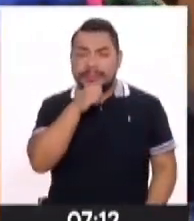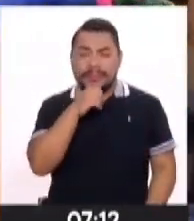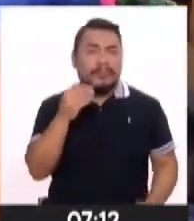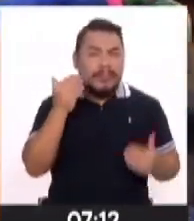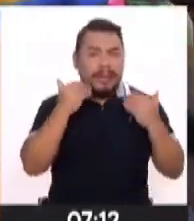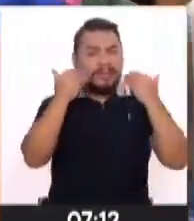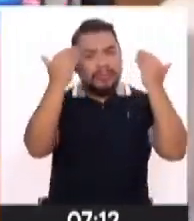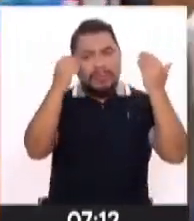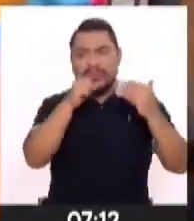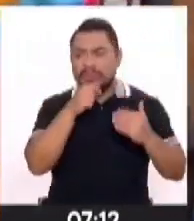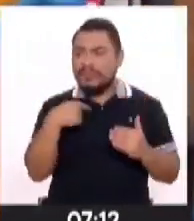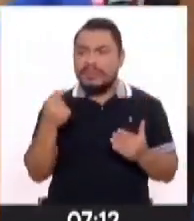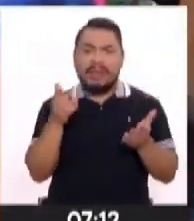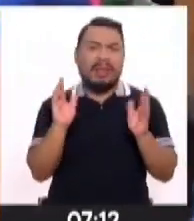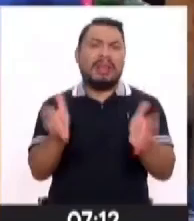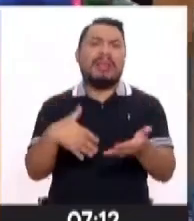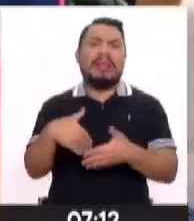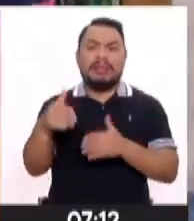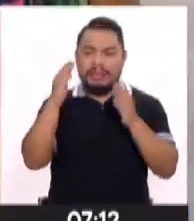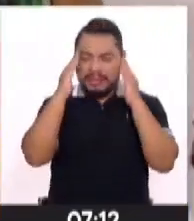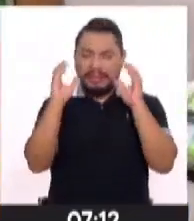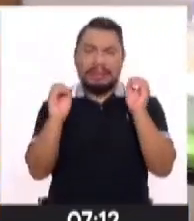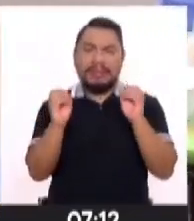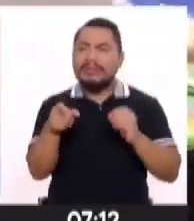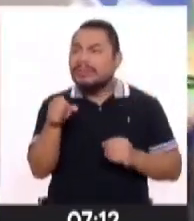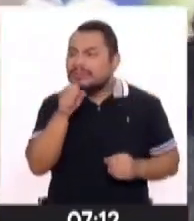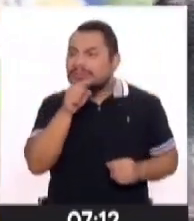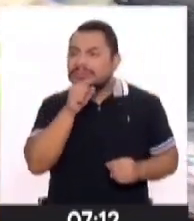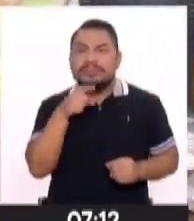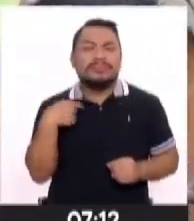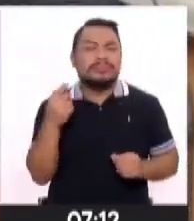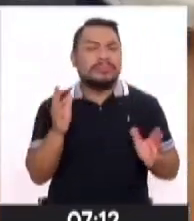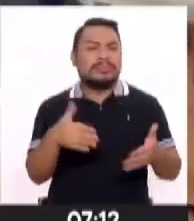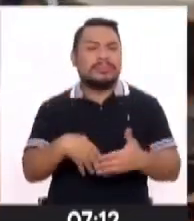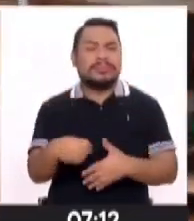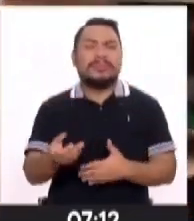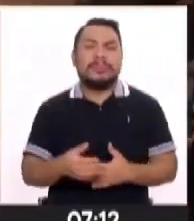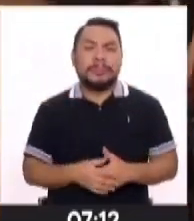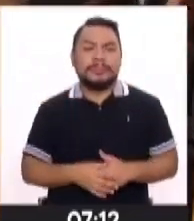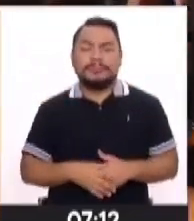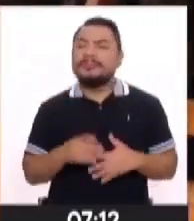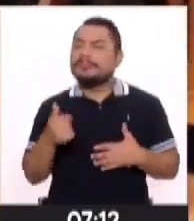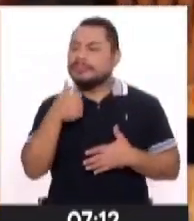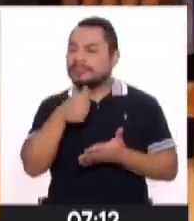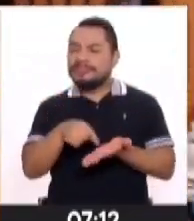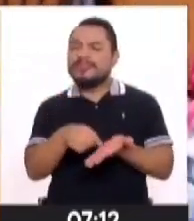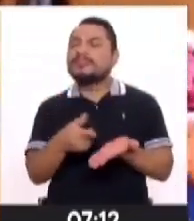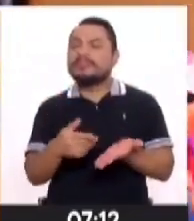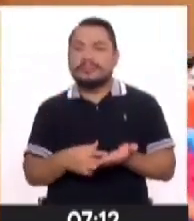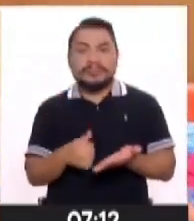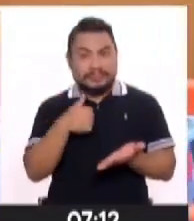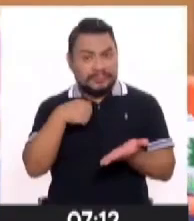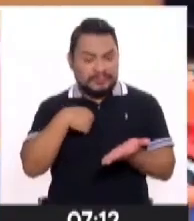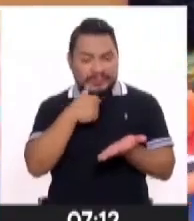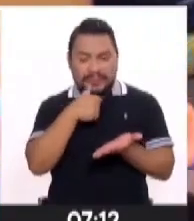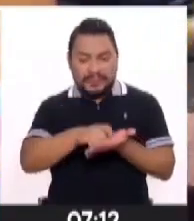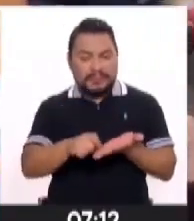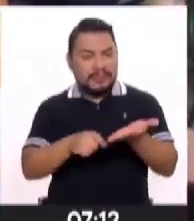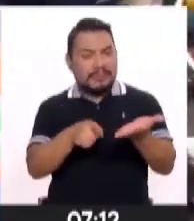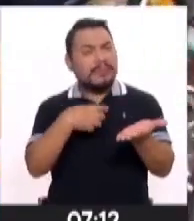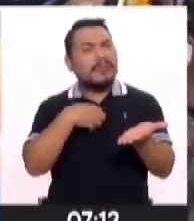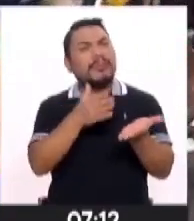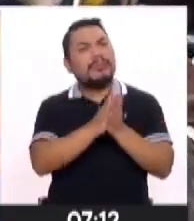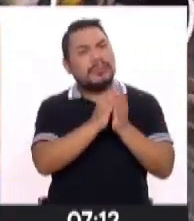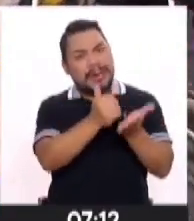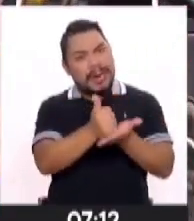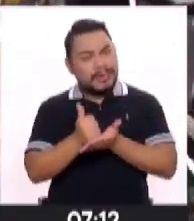votado. No nos toman la atención. ¿Cuál es el tenor de este documento que ustedes han presentado? Estamos presentando para que nos den apoyo, nos ayuden.